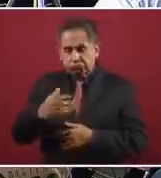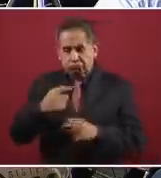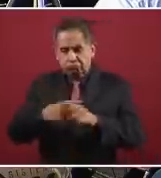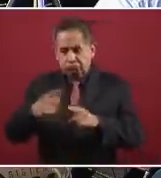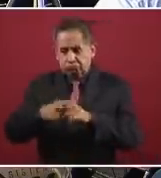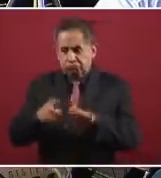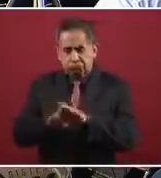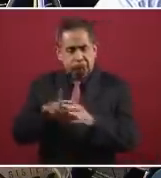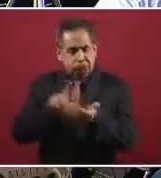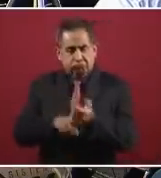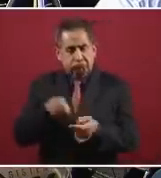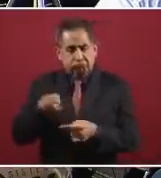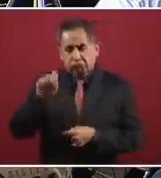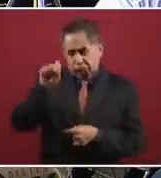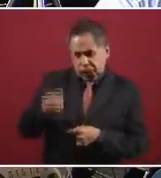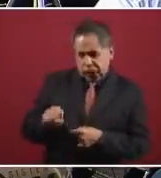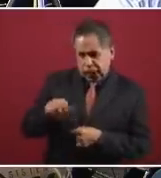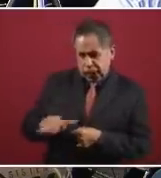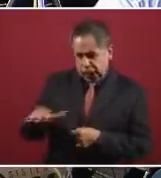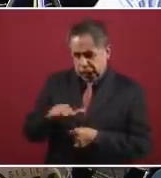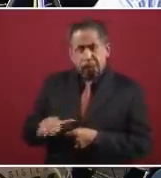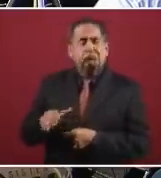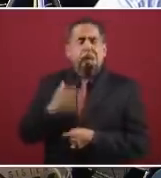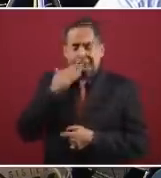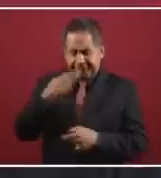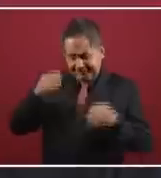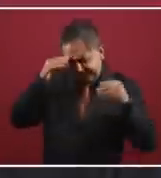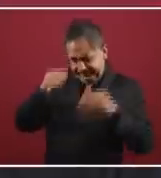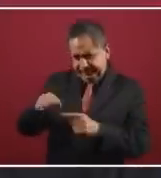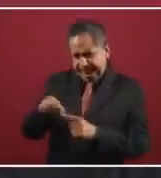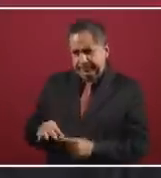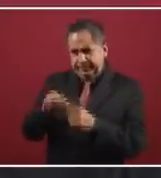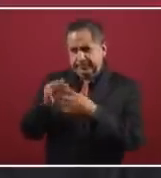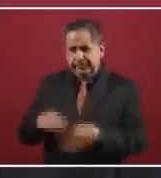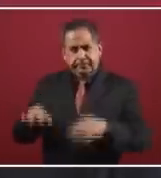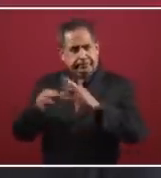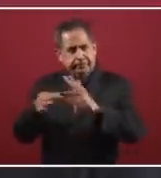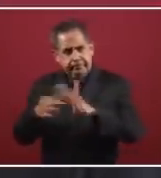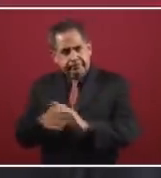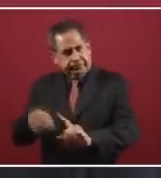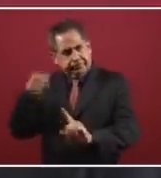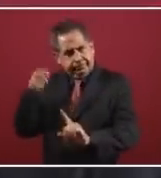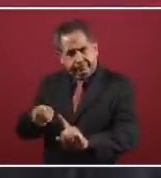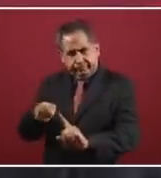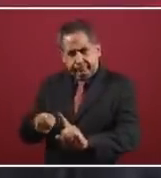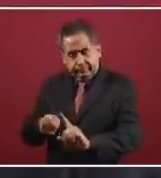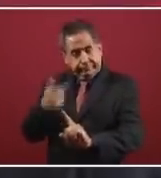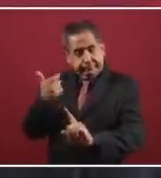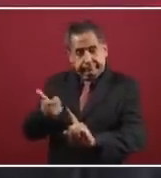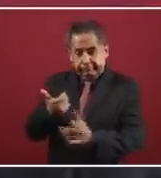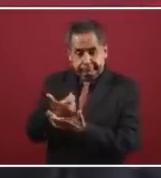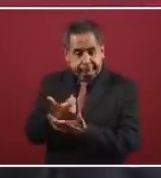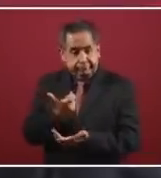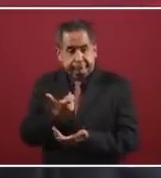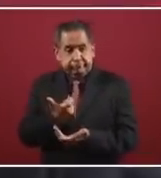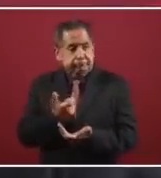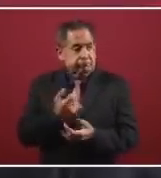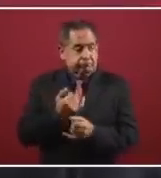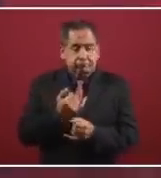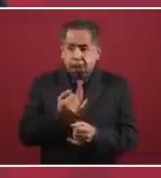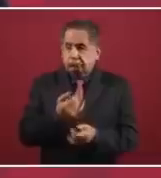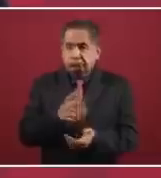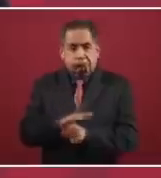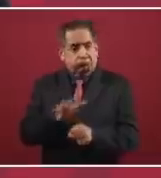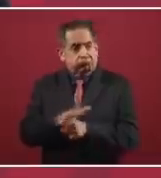pero en el sureste hay un énfasis especial, y ese dinero está disponible en los mercados